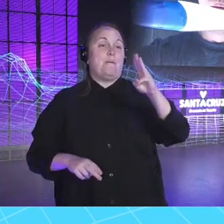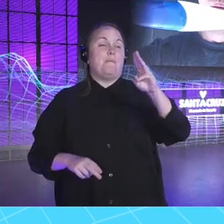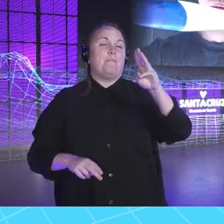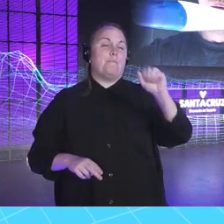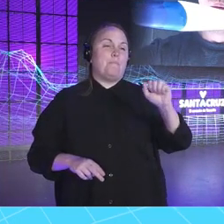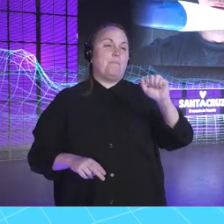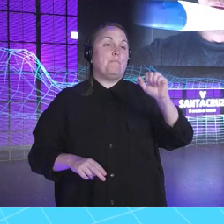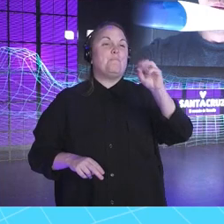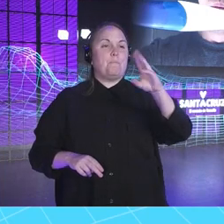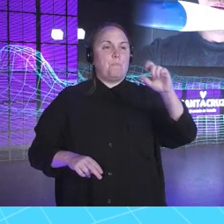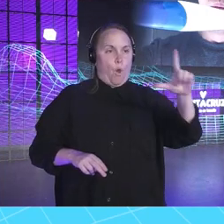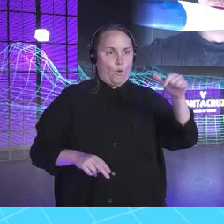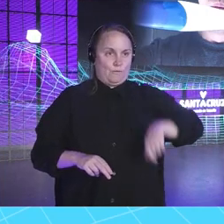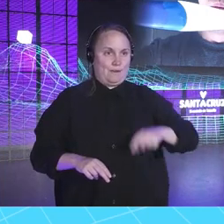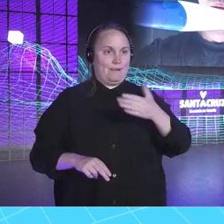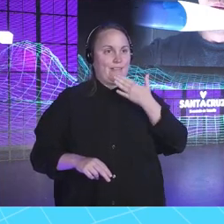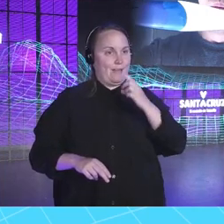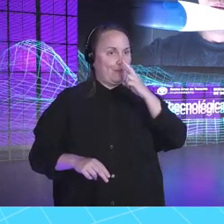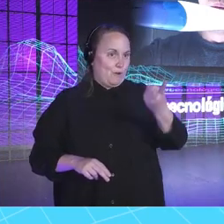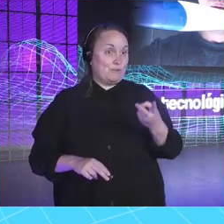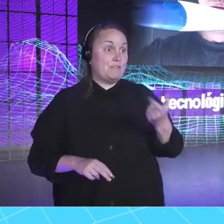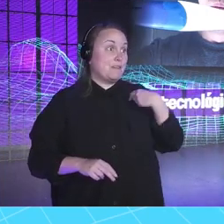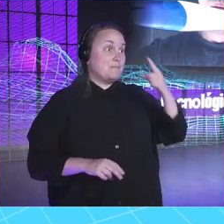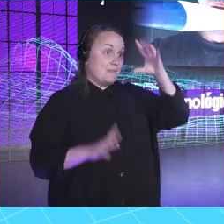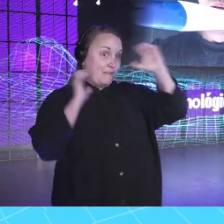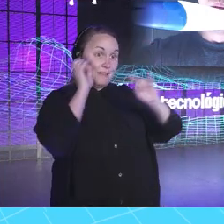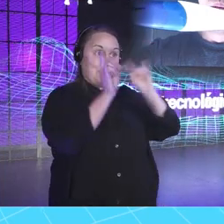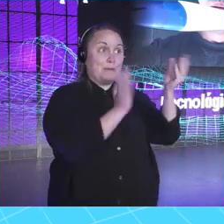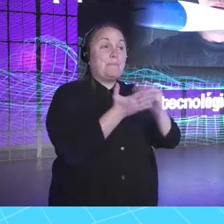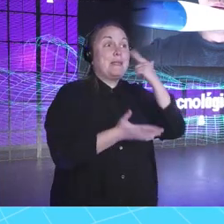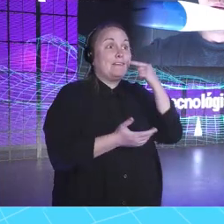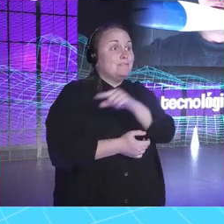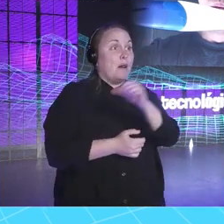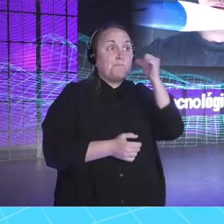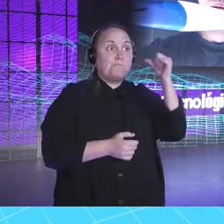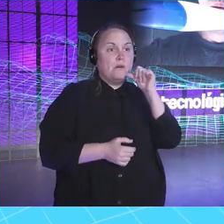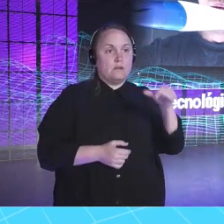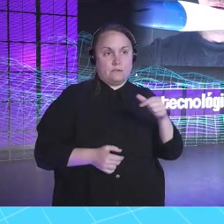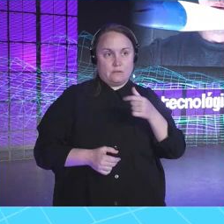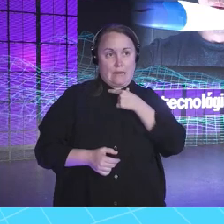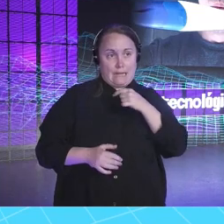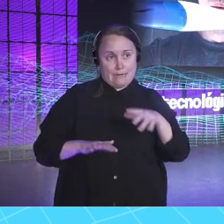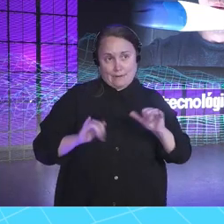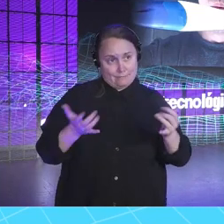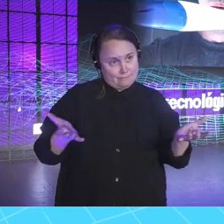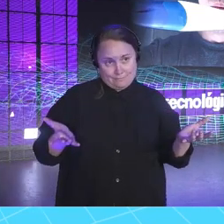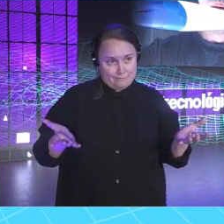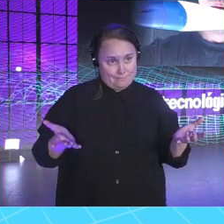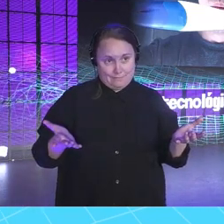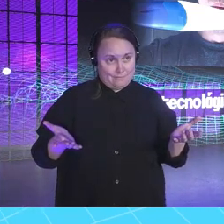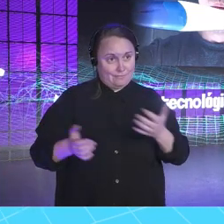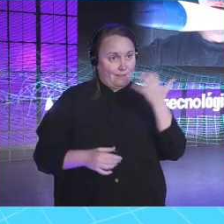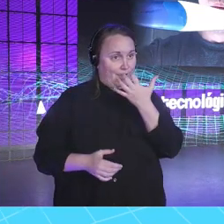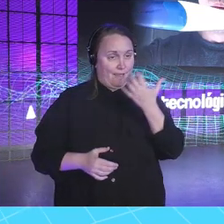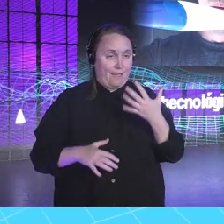repente llamé al embajador embajador Cómo estamos sí que estamos esperando un bebé no le hizo gracia entonces cero O sea no